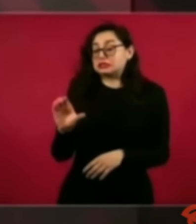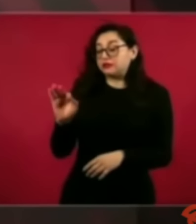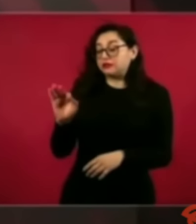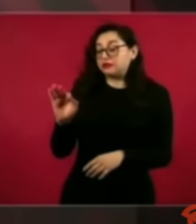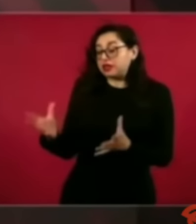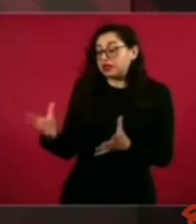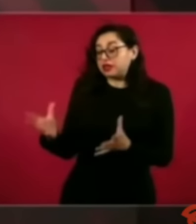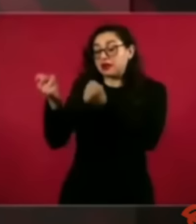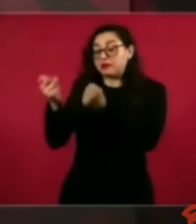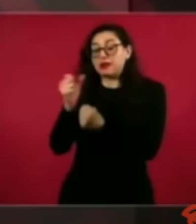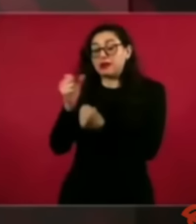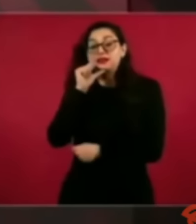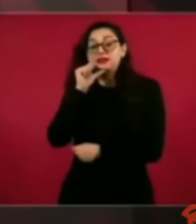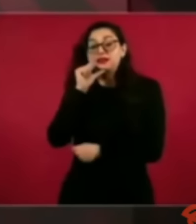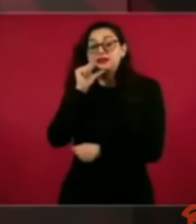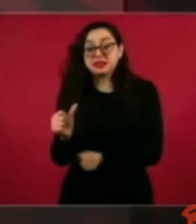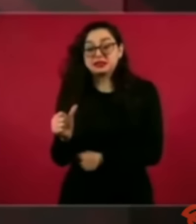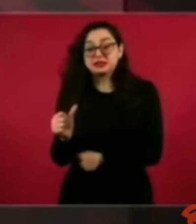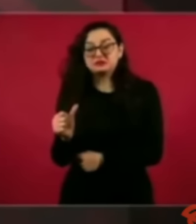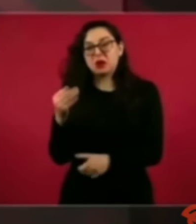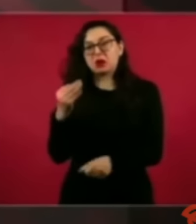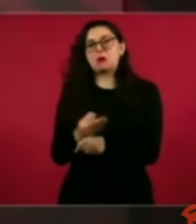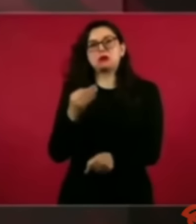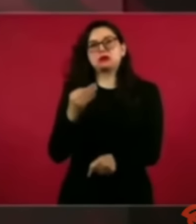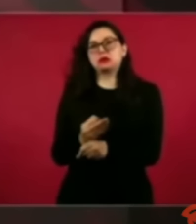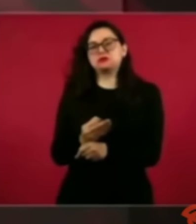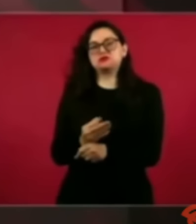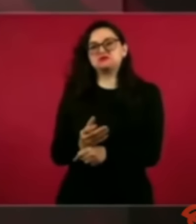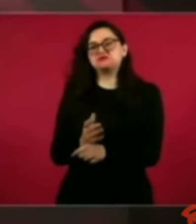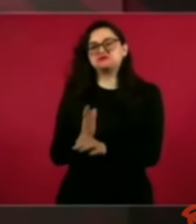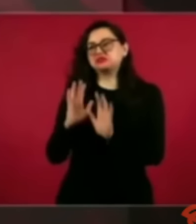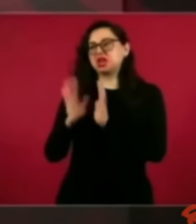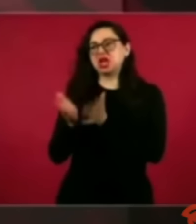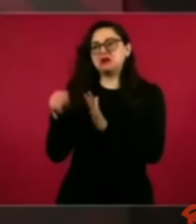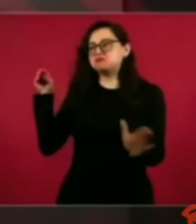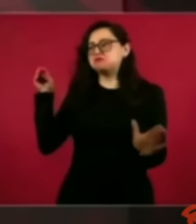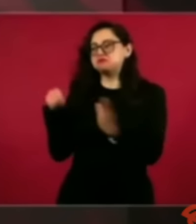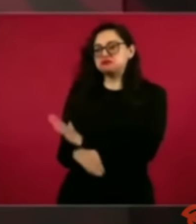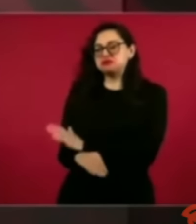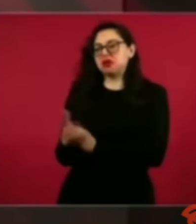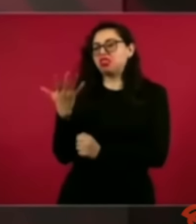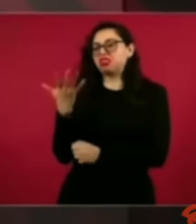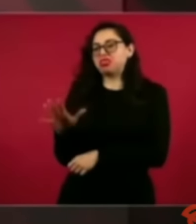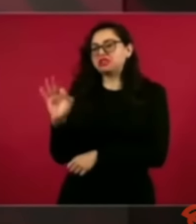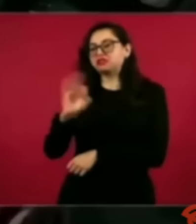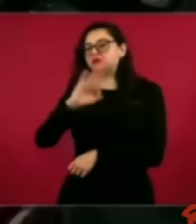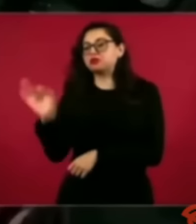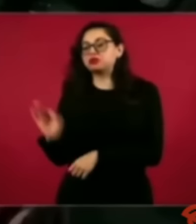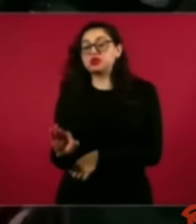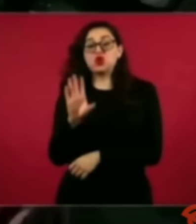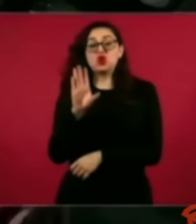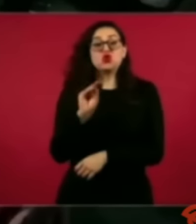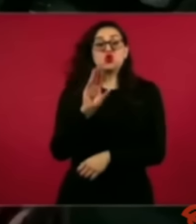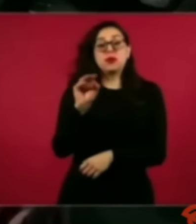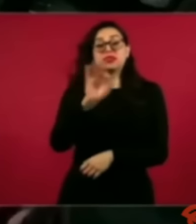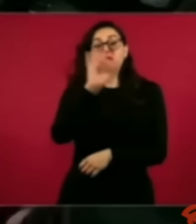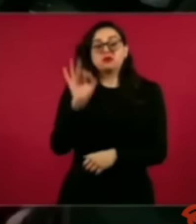el 90% de la generación eléctrica estaría en manos de empresas